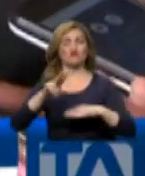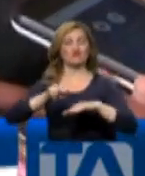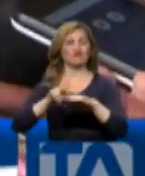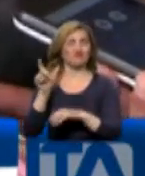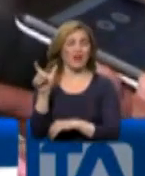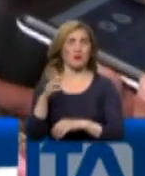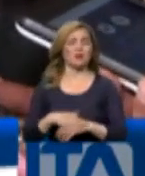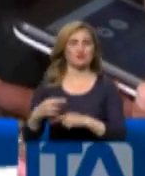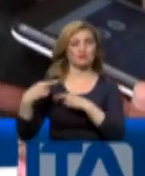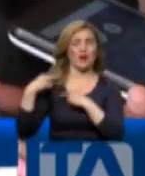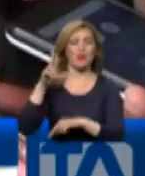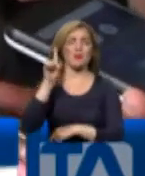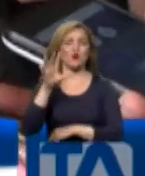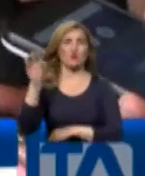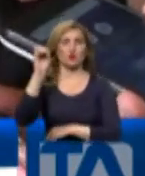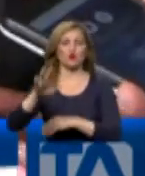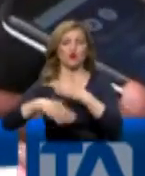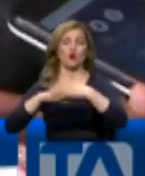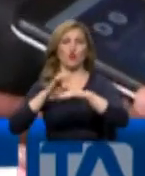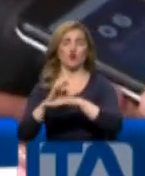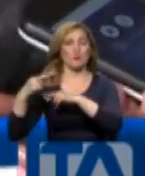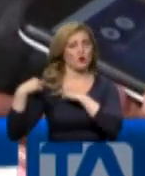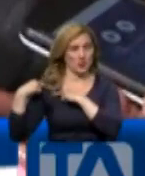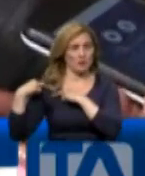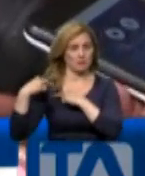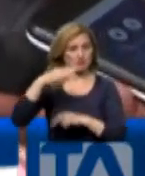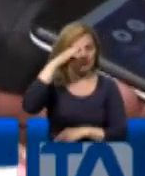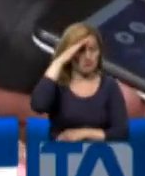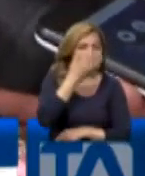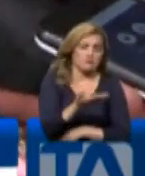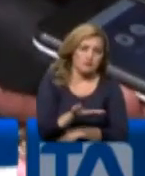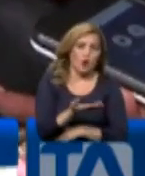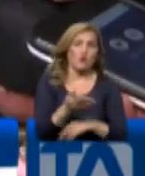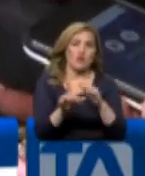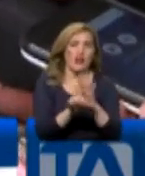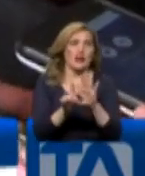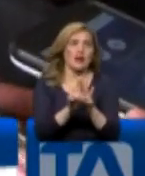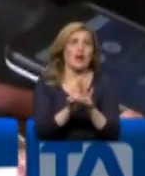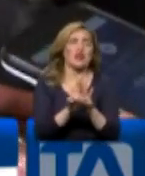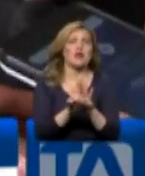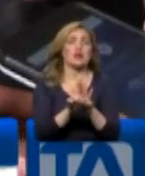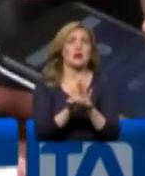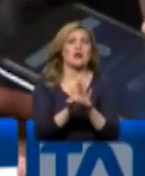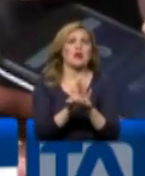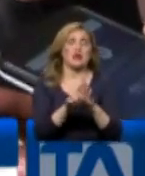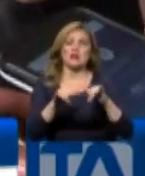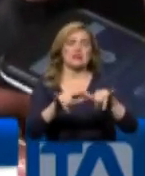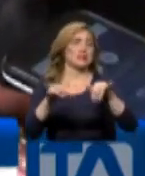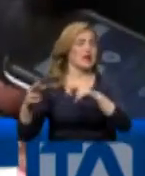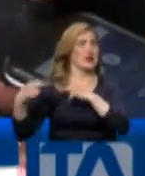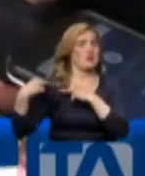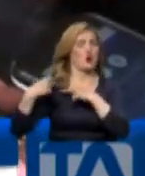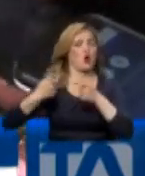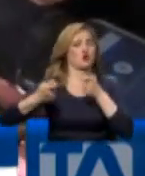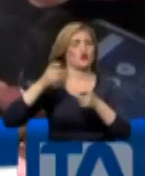sino del 31% del territorio nacional, y que la policía, con una transitoria en la ley de tránsito, sigue encargada del control